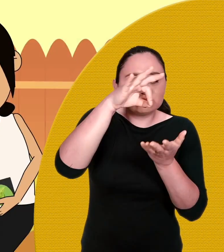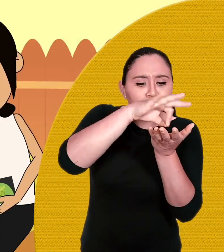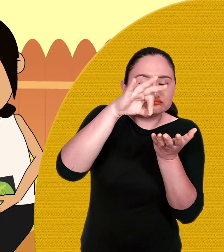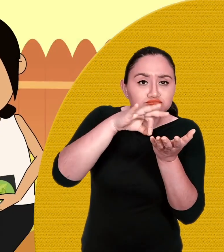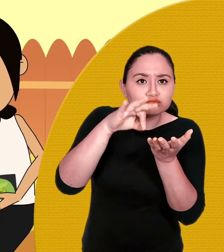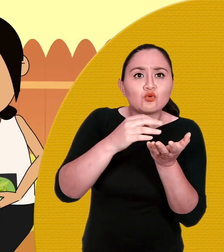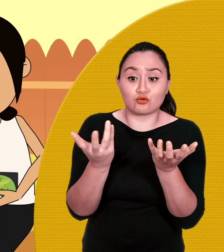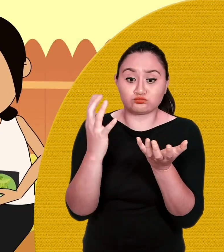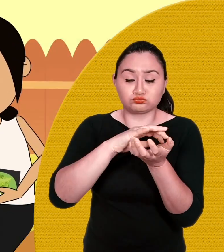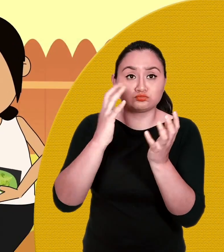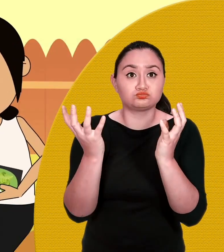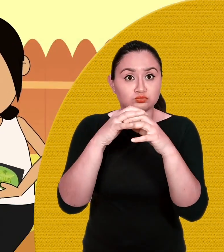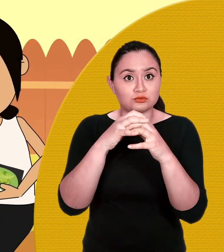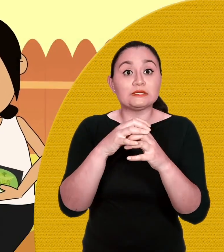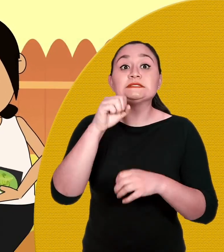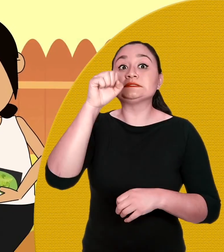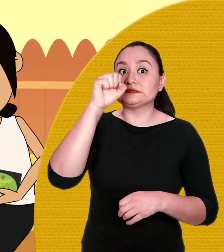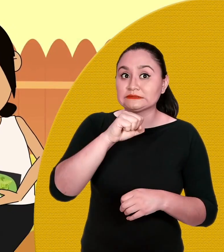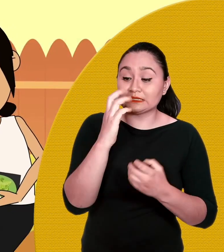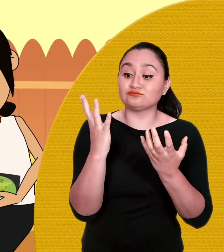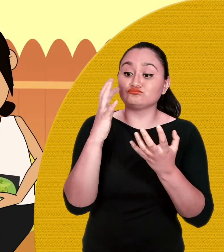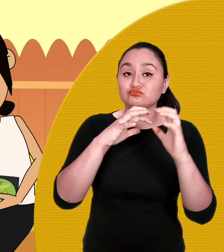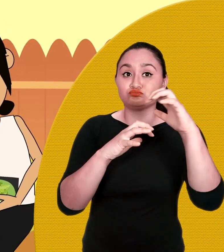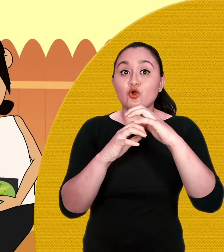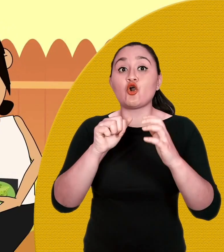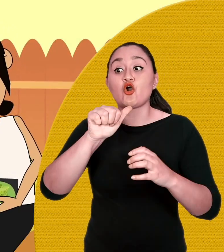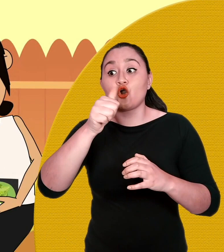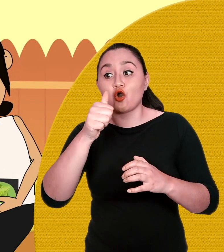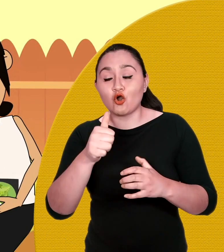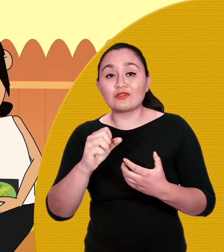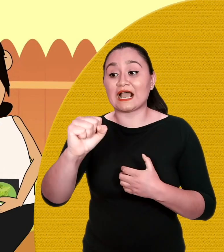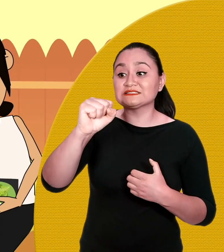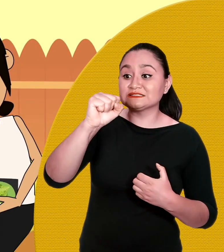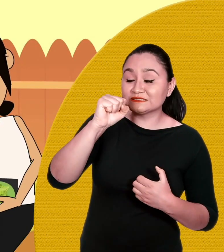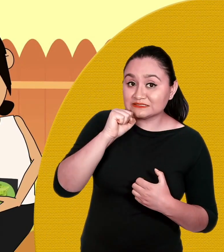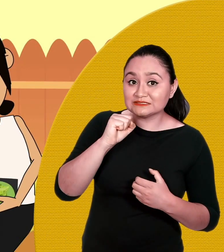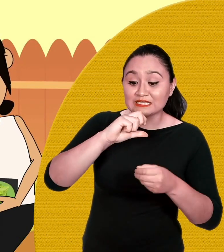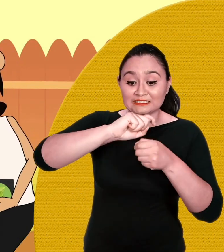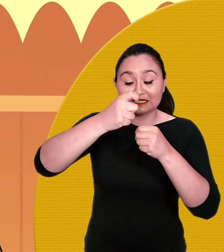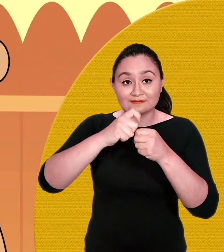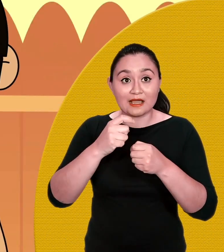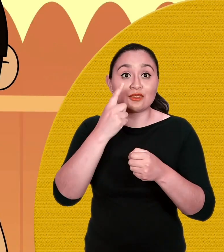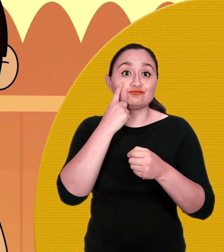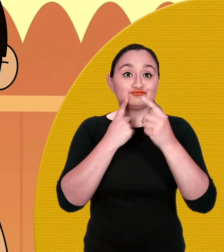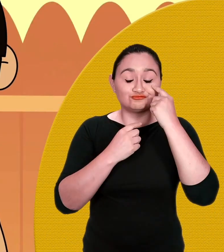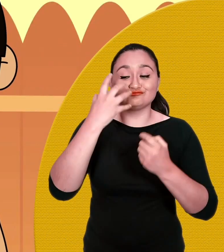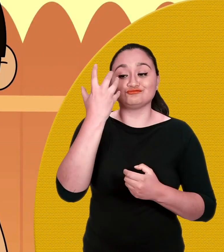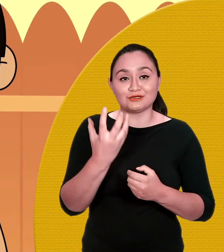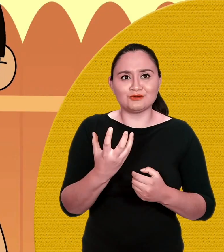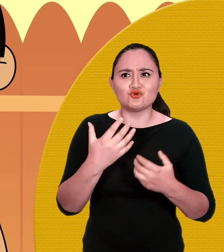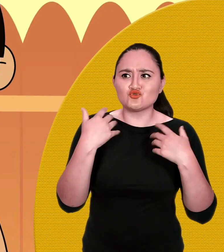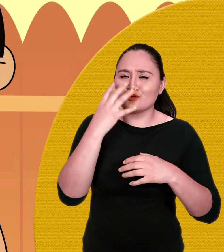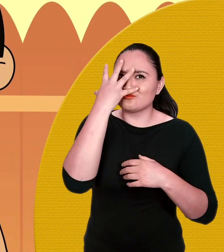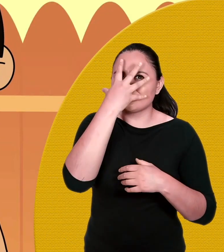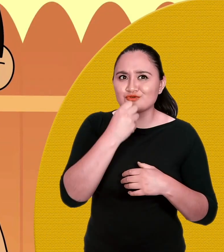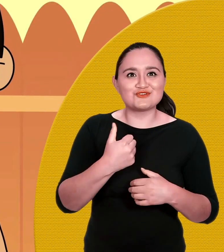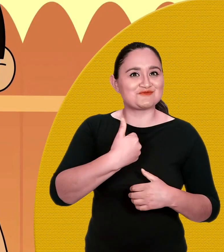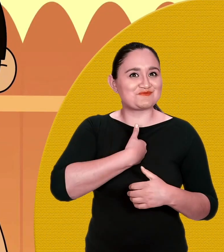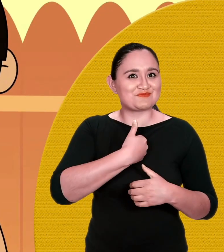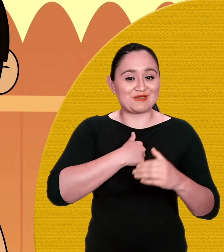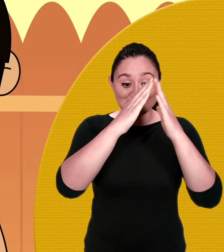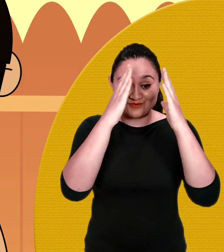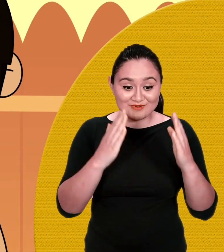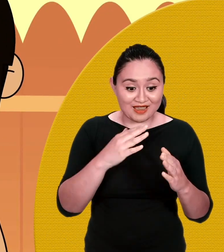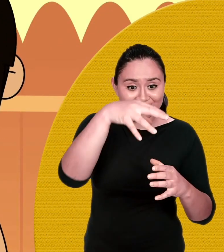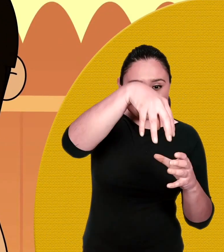Sí, María, son semillas de lechuga. Las otras son de zanahoria, rábano y cebolla. ¡Qué lindo! Vamos a tener nuestro propio huerto